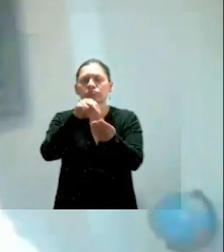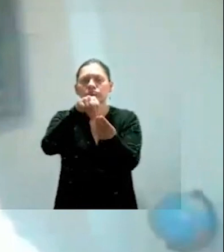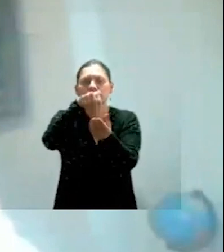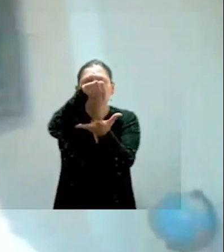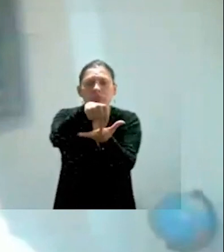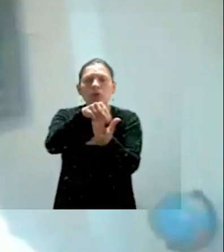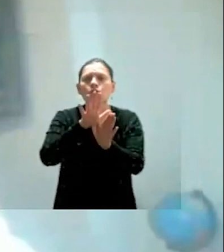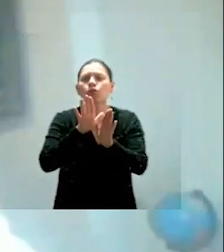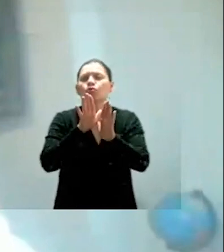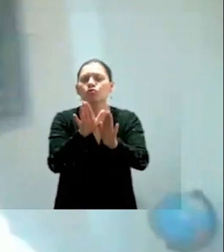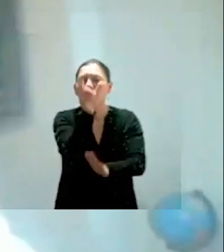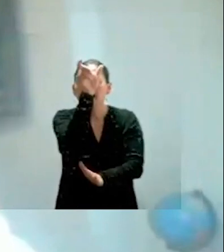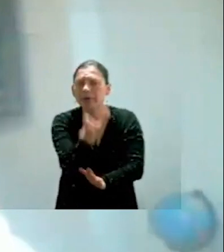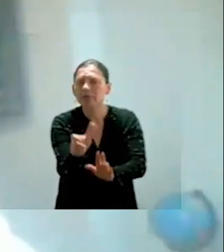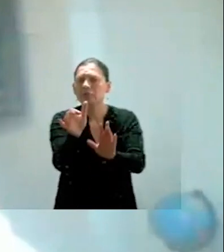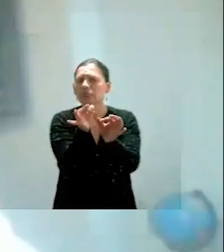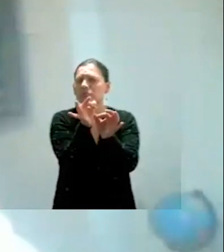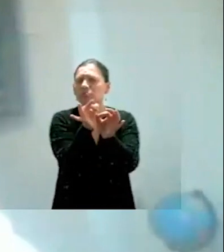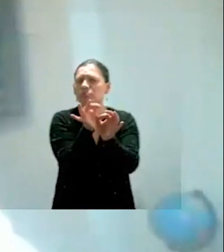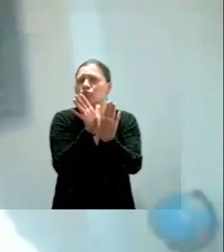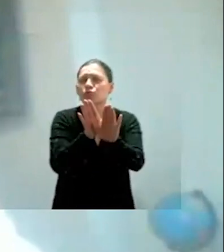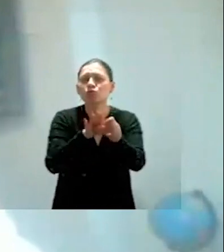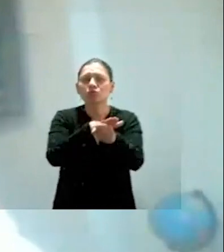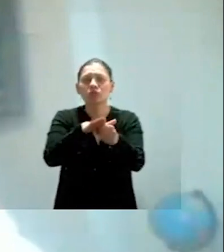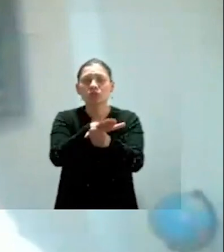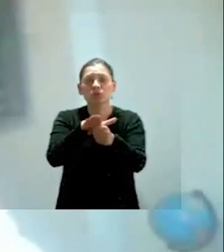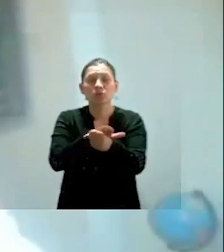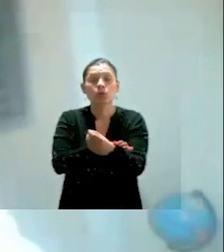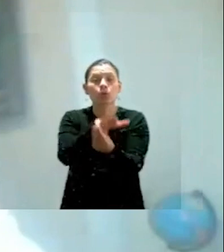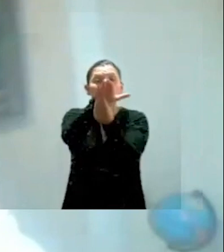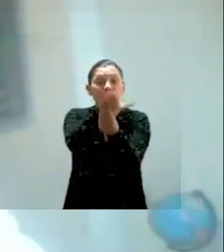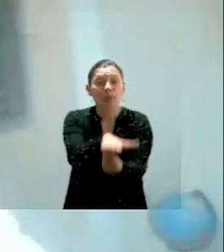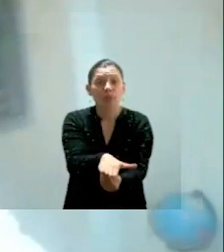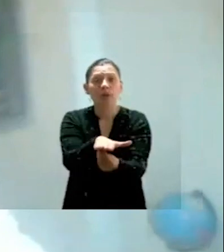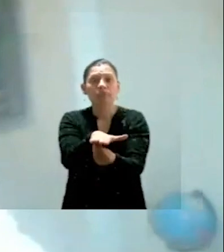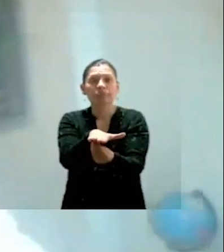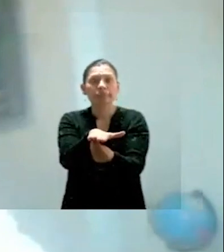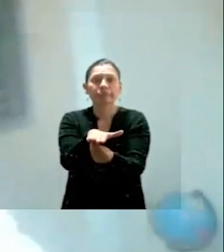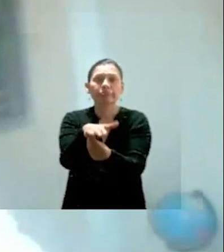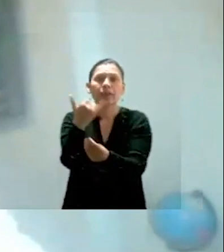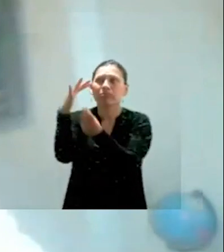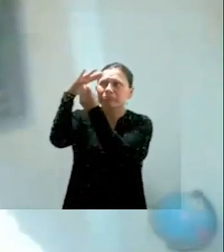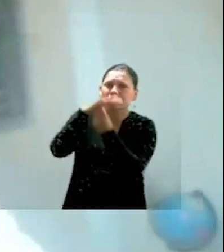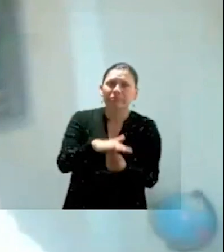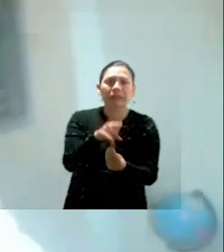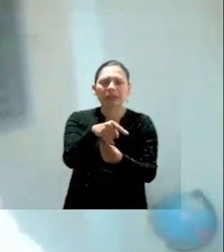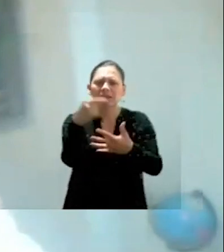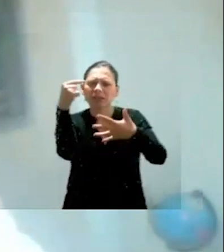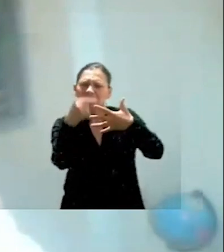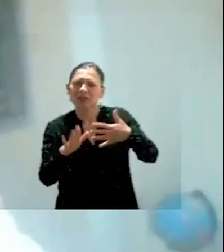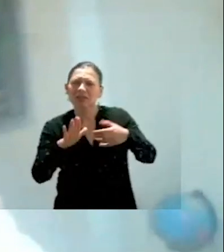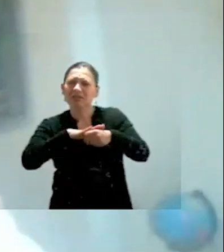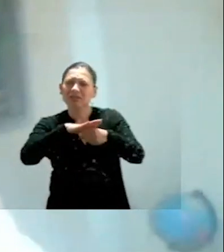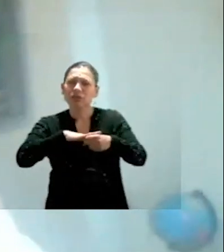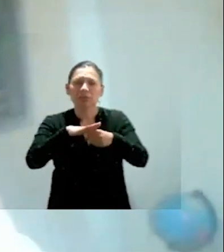de estos nuevos derechos. Los clásicos nuevos derechos son, por parte de la Corte, han sido el mínimo vital, el derecho